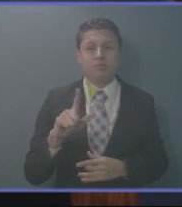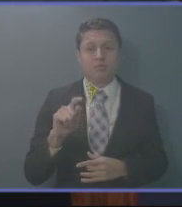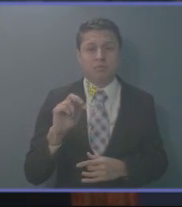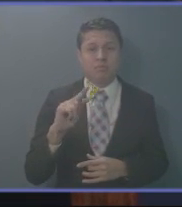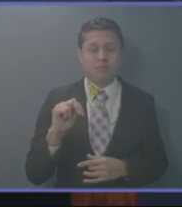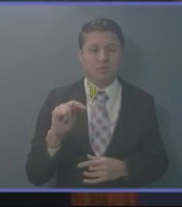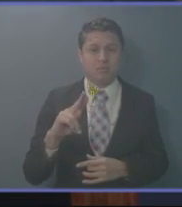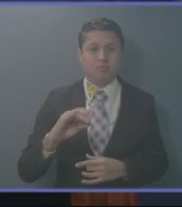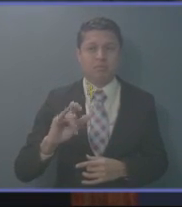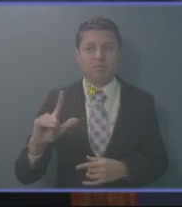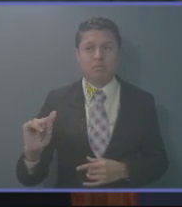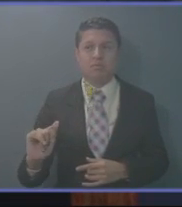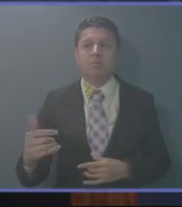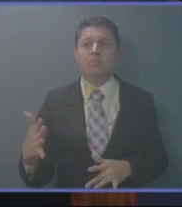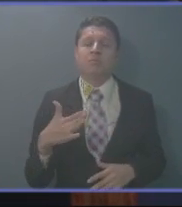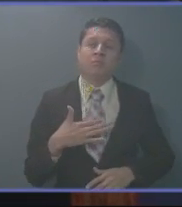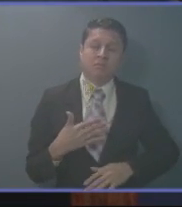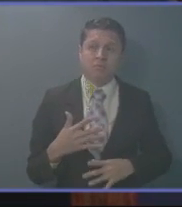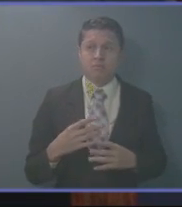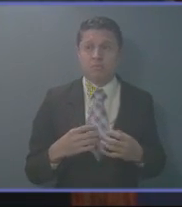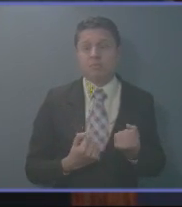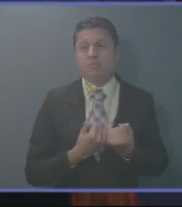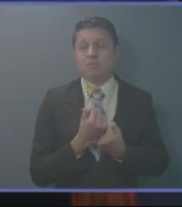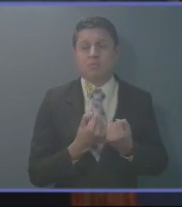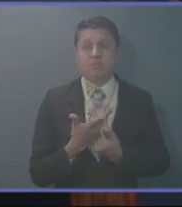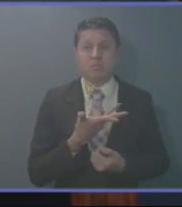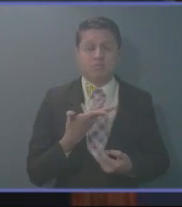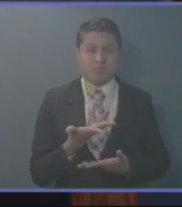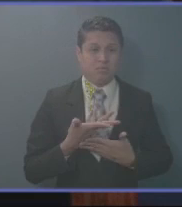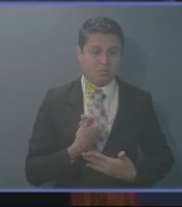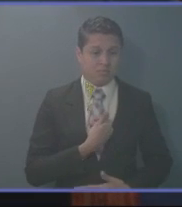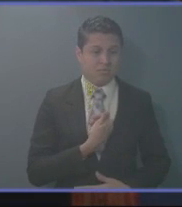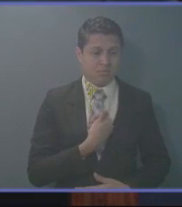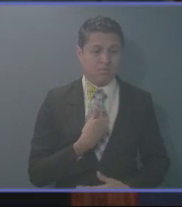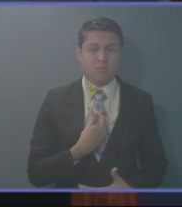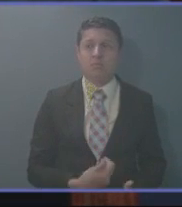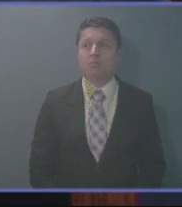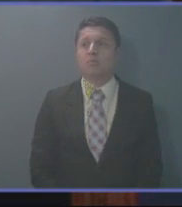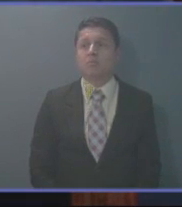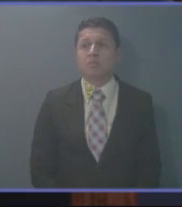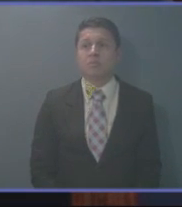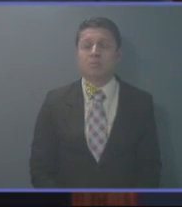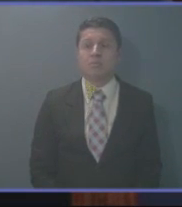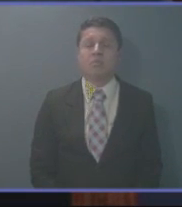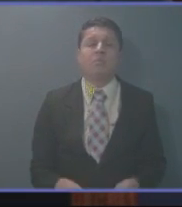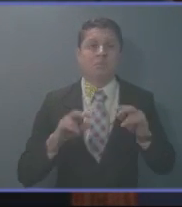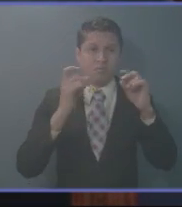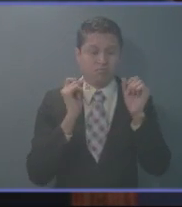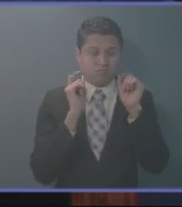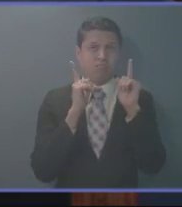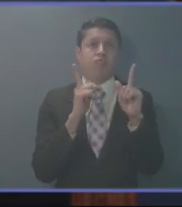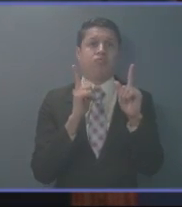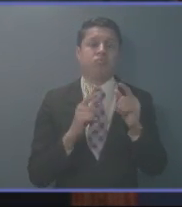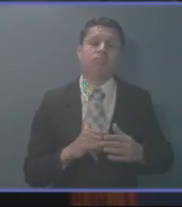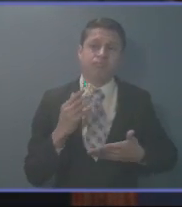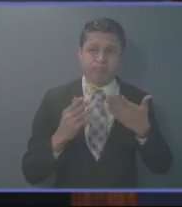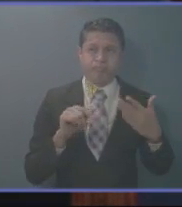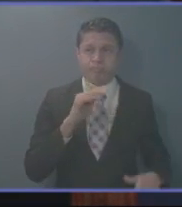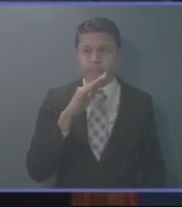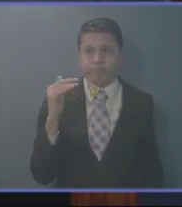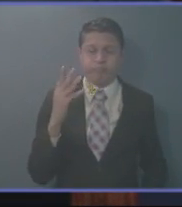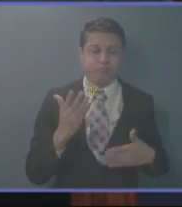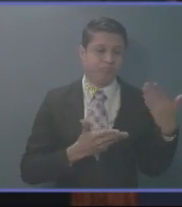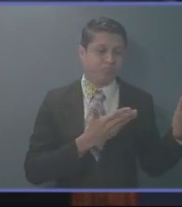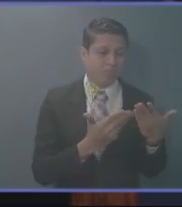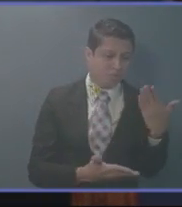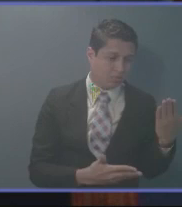Bonilla, tenemos que consumir lo nuestro. Es algo asombroso lo que se importa de los diferentes